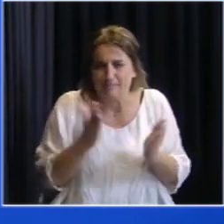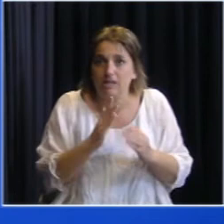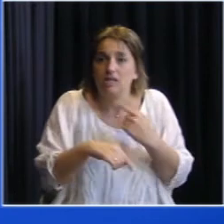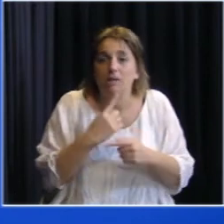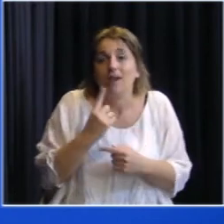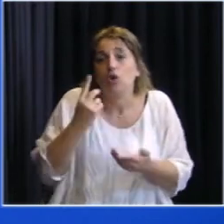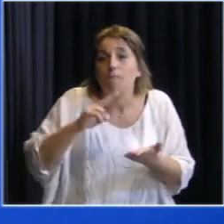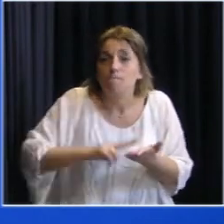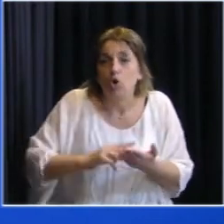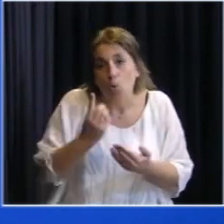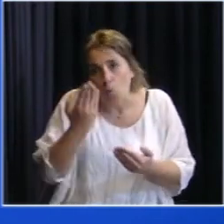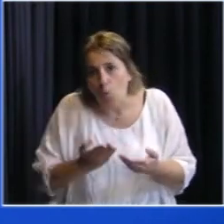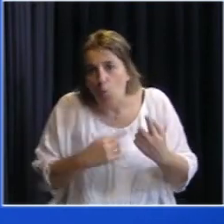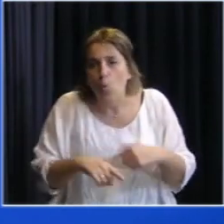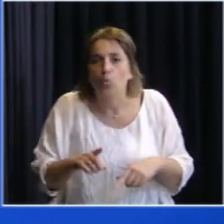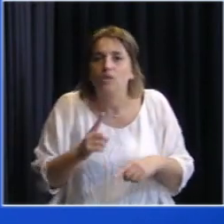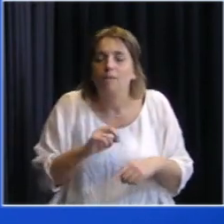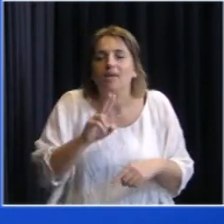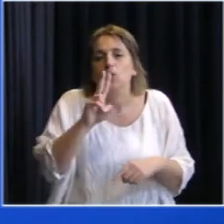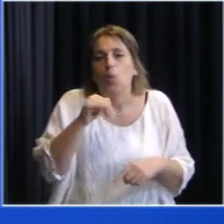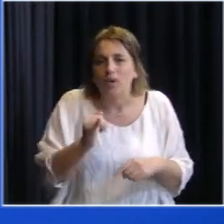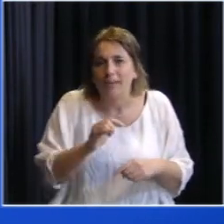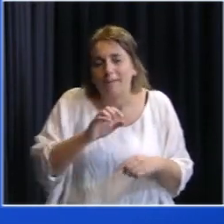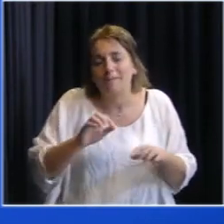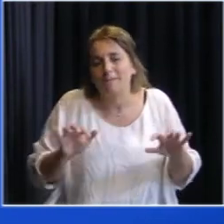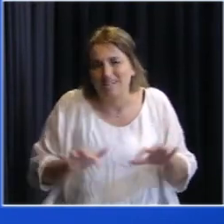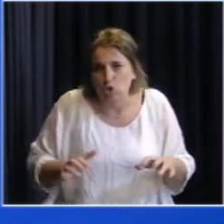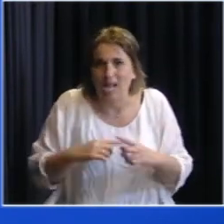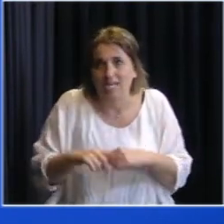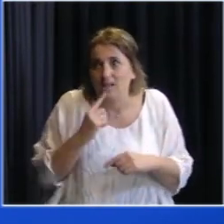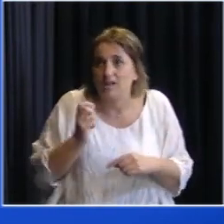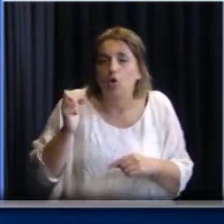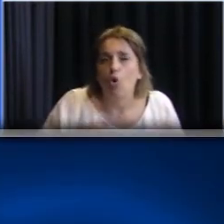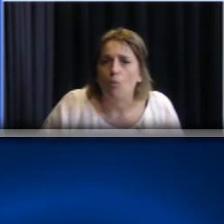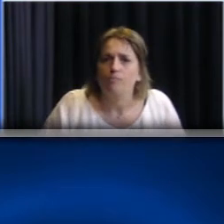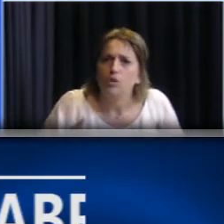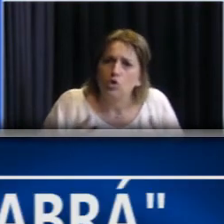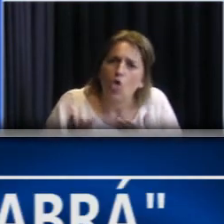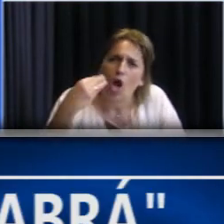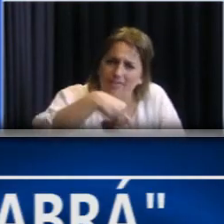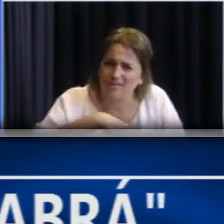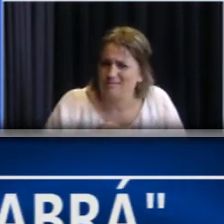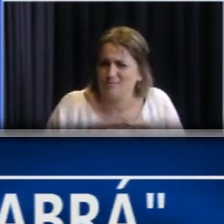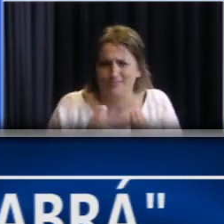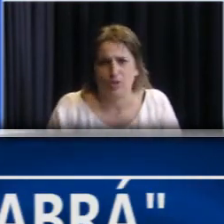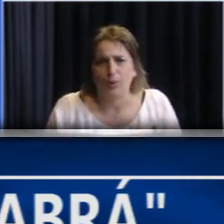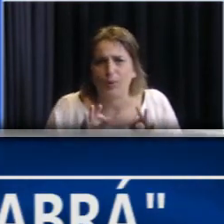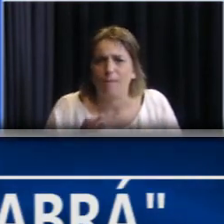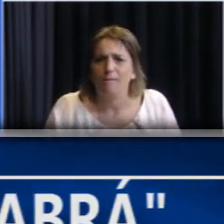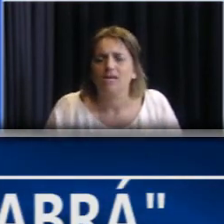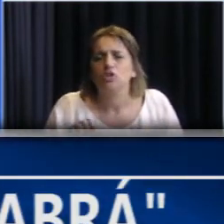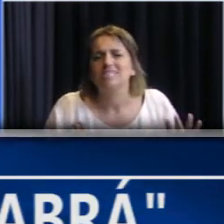y también para las unipersonales que están bajo un régimen común tanto horas unipersonales comprendidas y estos son unos